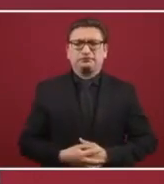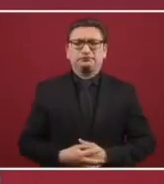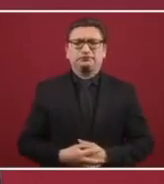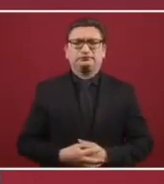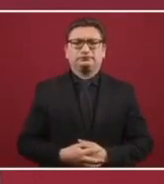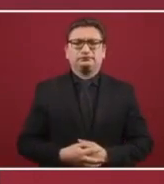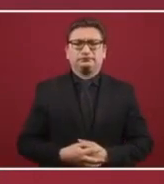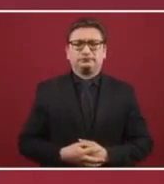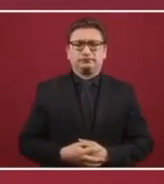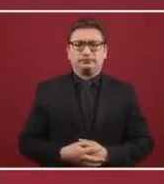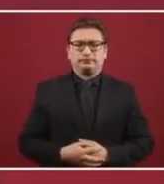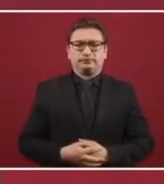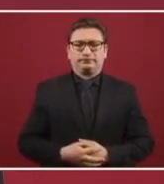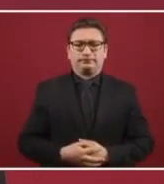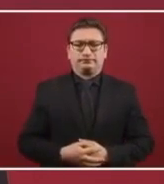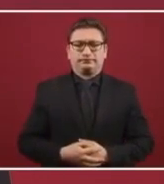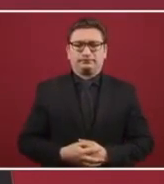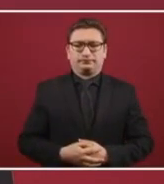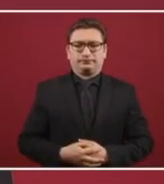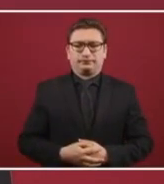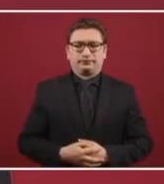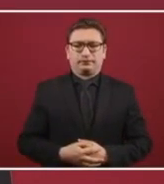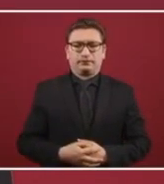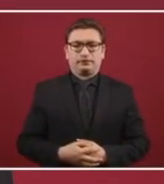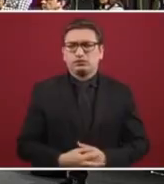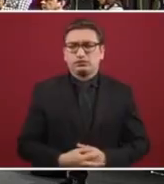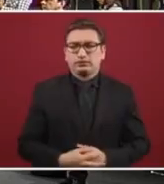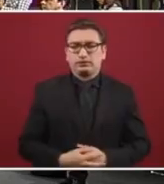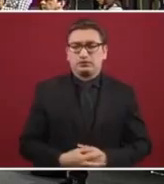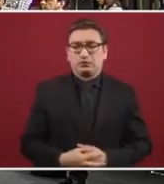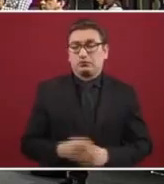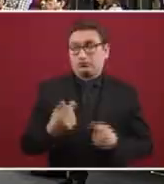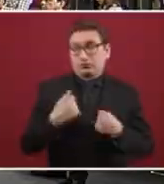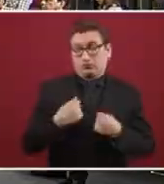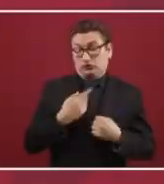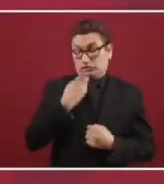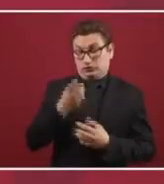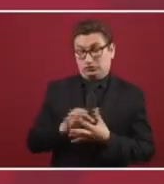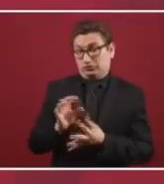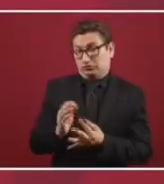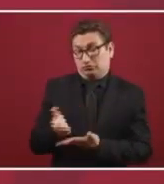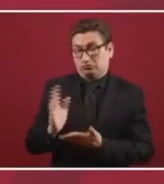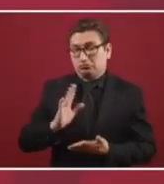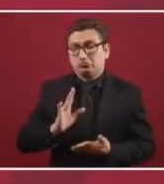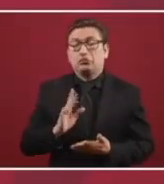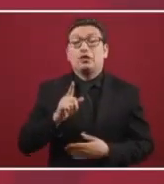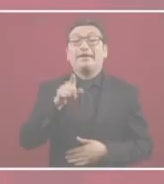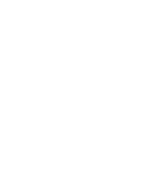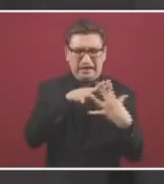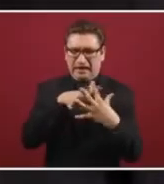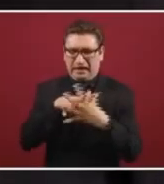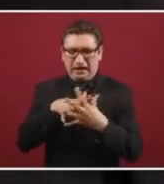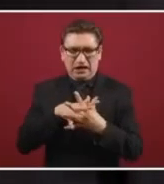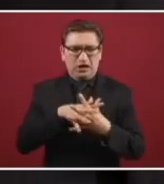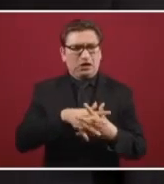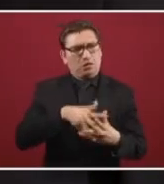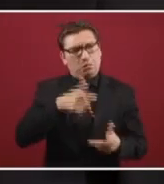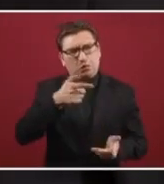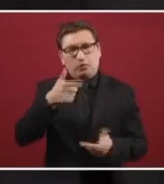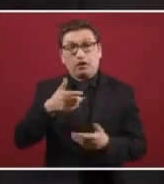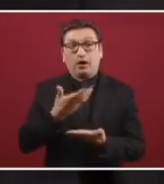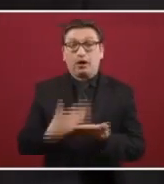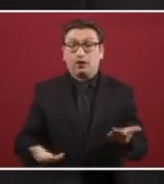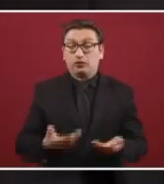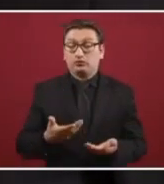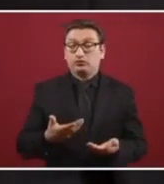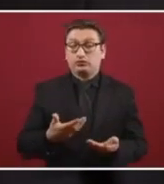tomó su decisión y pese a ello seguirá la transformación de México. Tomó su decisión de manera libre. Esta cuarta